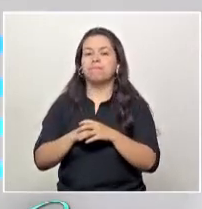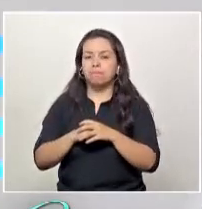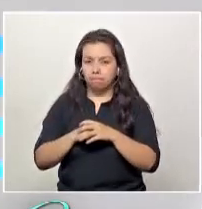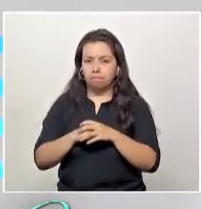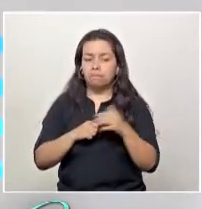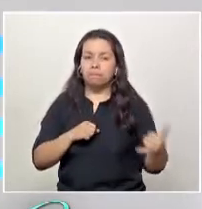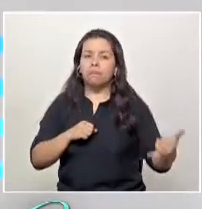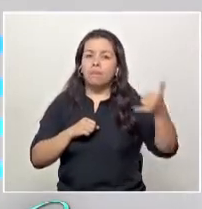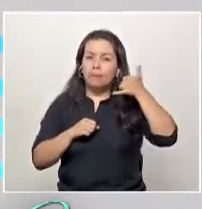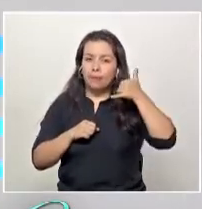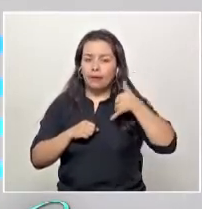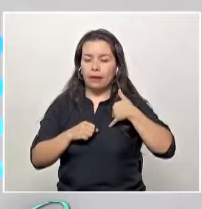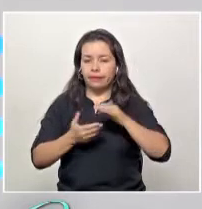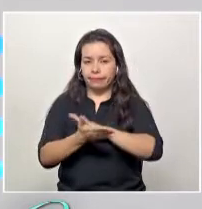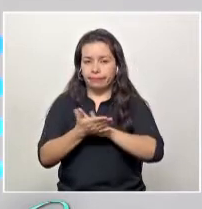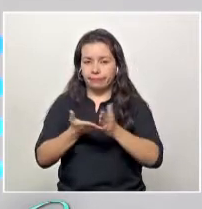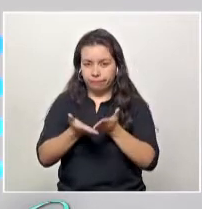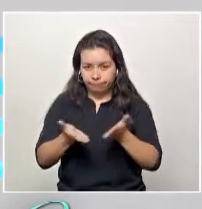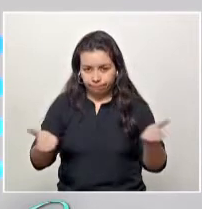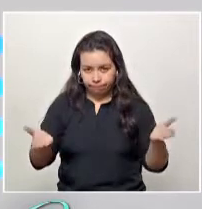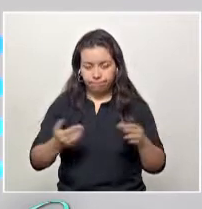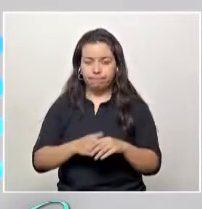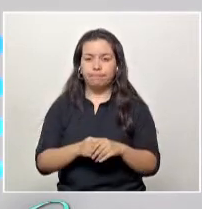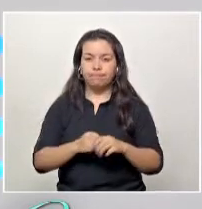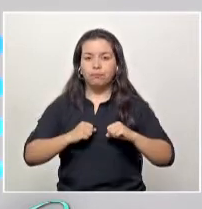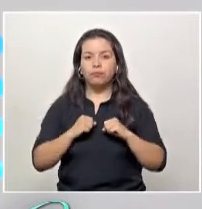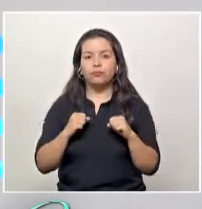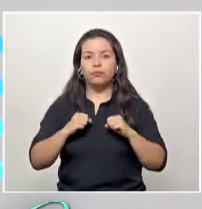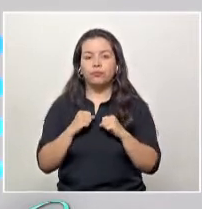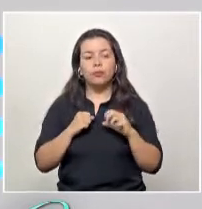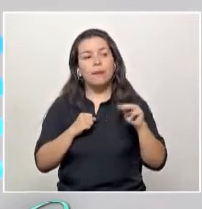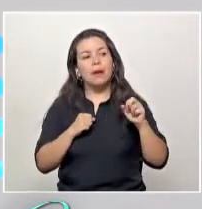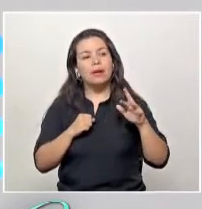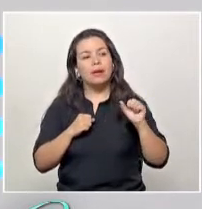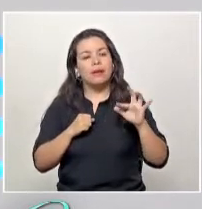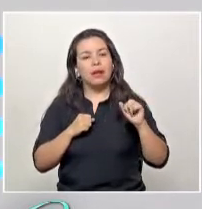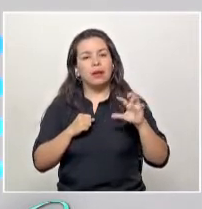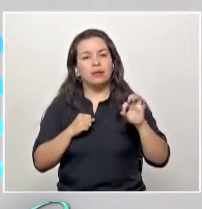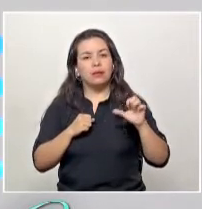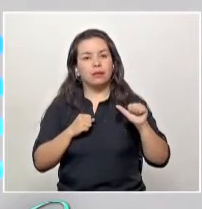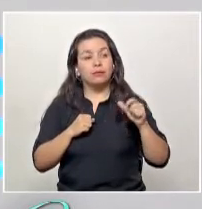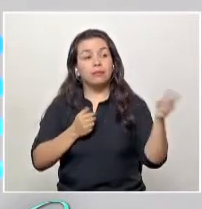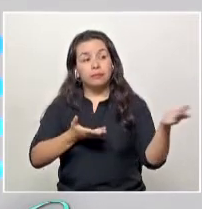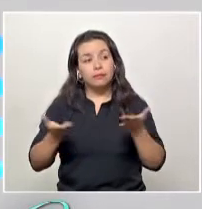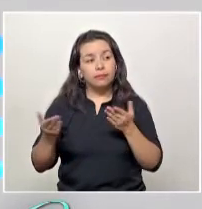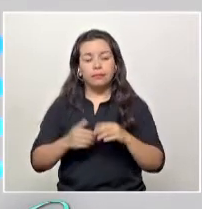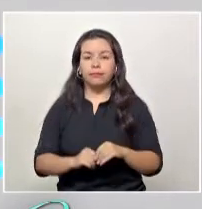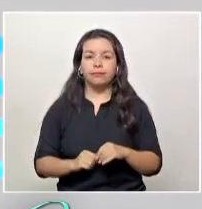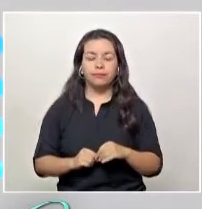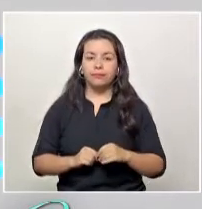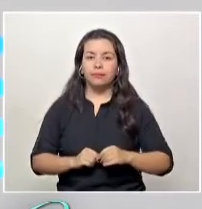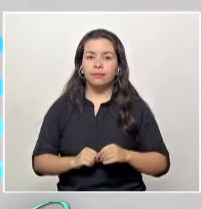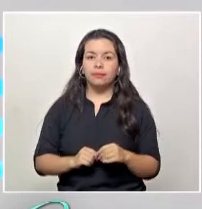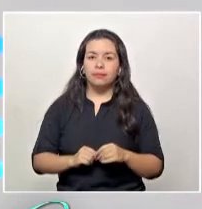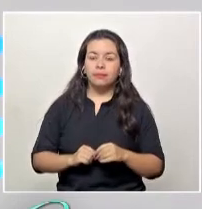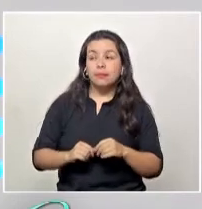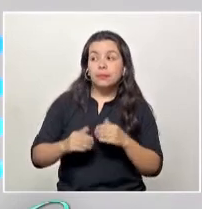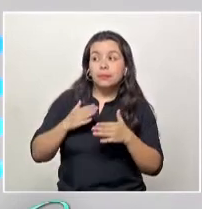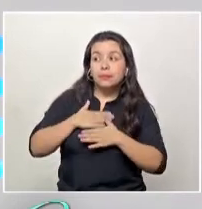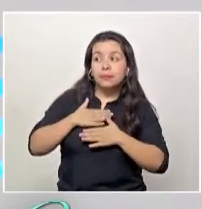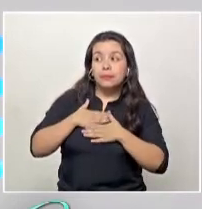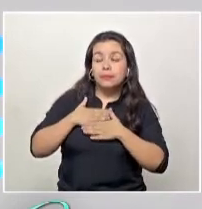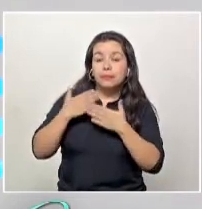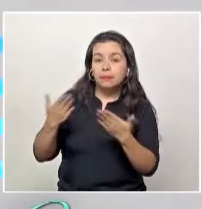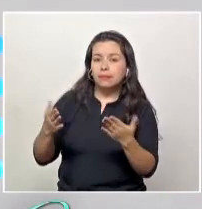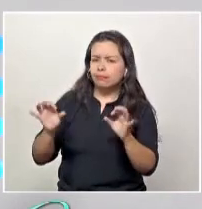esta llamada, línea gratis 018-127-222, Bogotá. María Teresa, adelante, bienvenida. Los felicito por